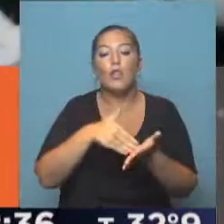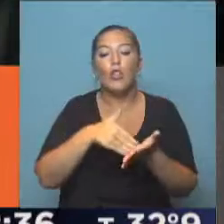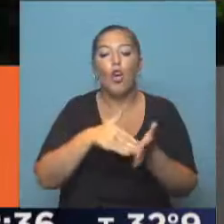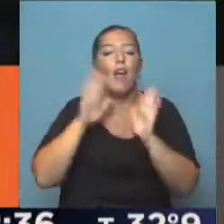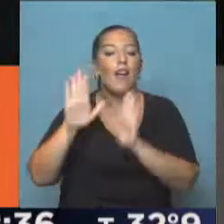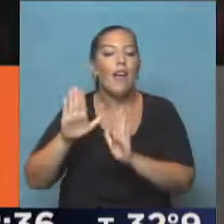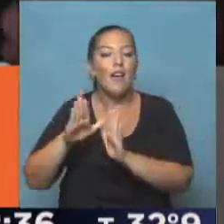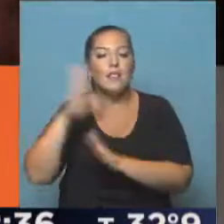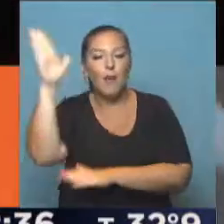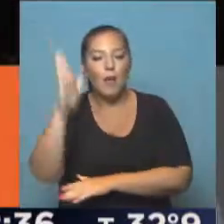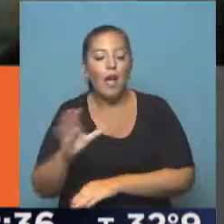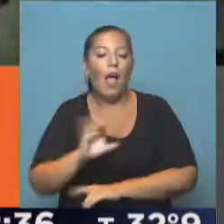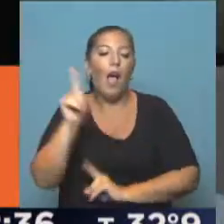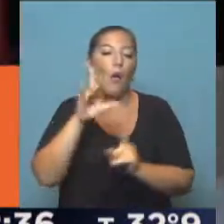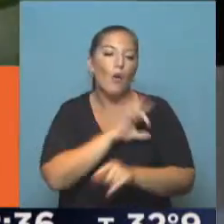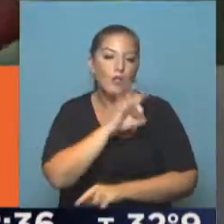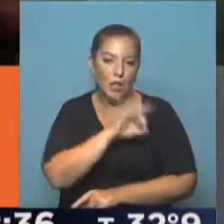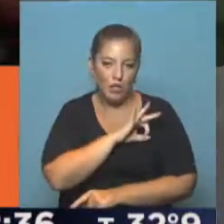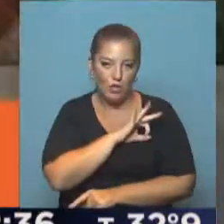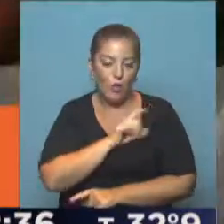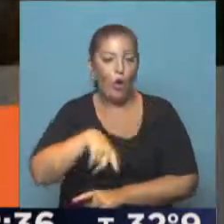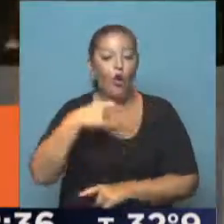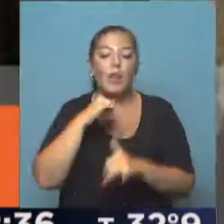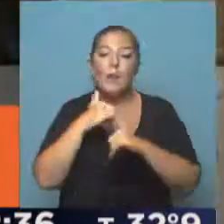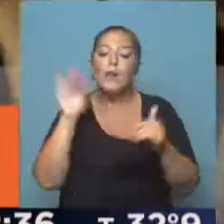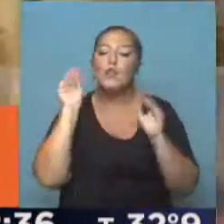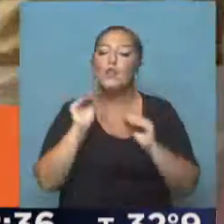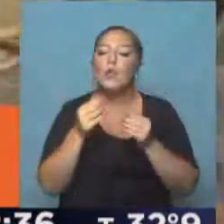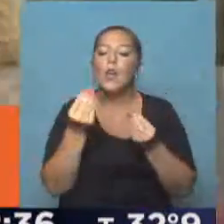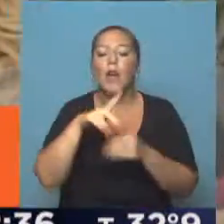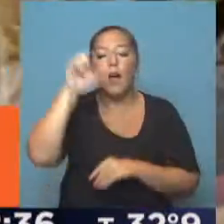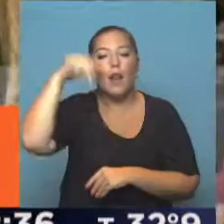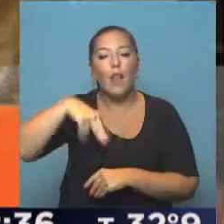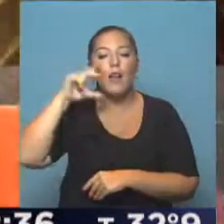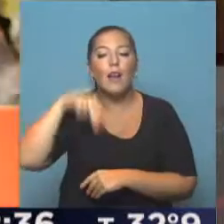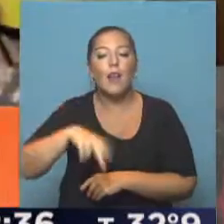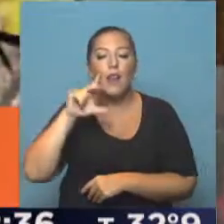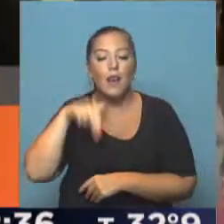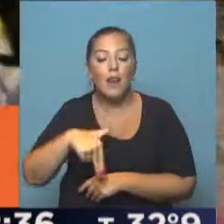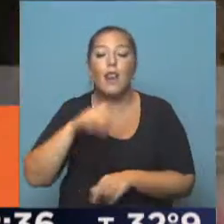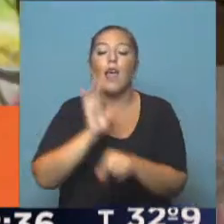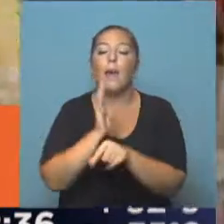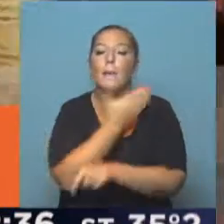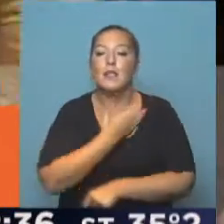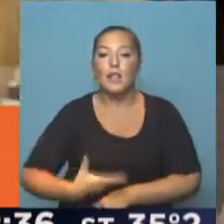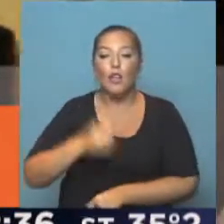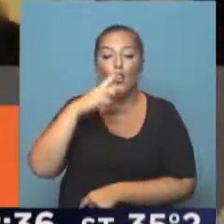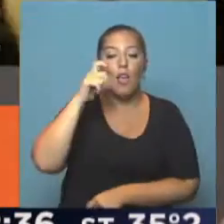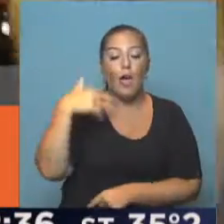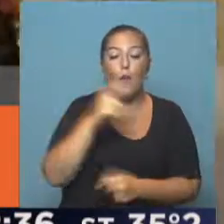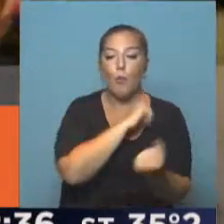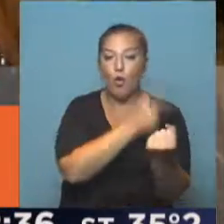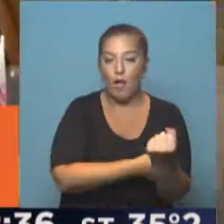varios años. Otra campaña sucia es Lenín en la presidencia, Correa en el poder, afirmó